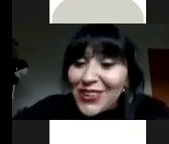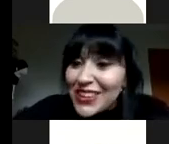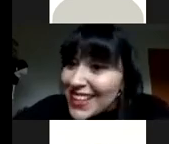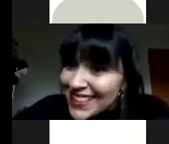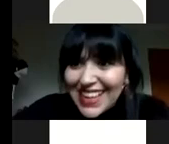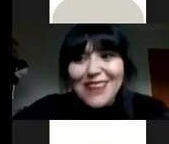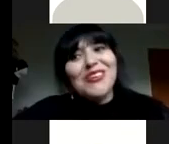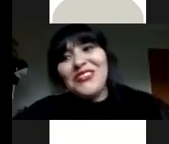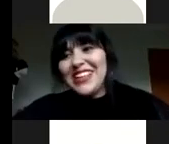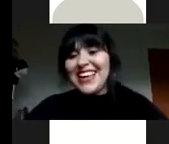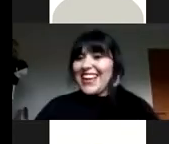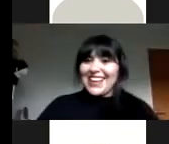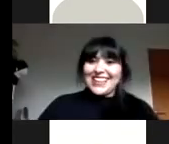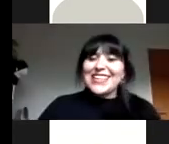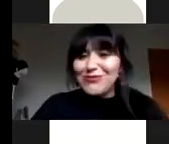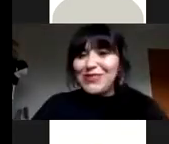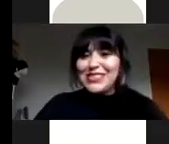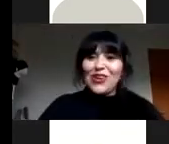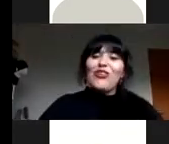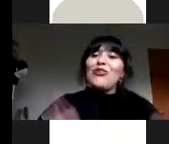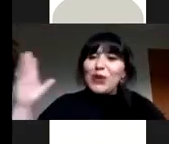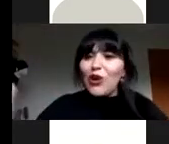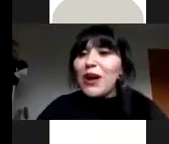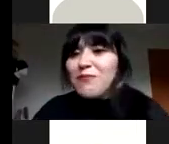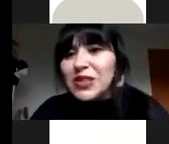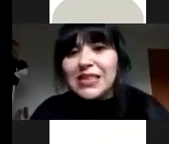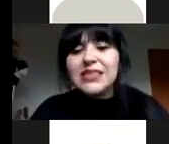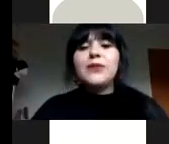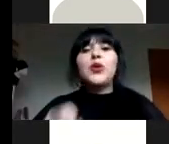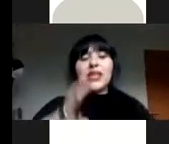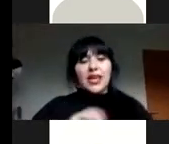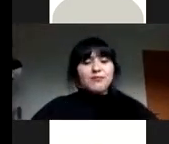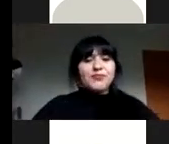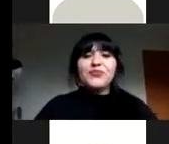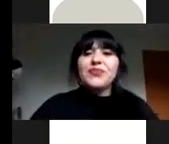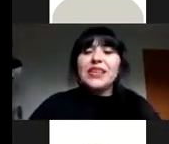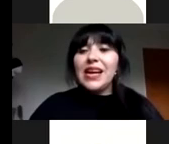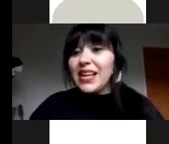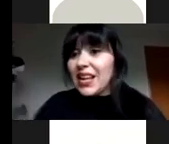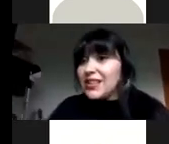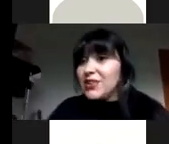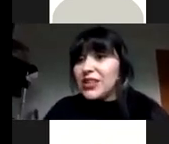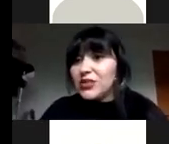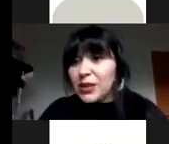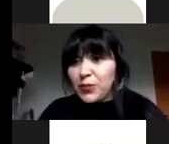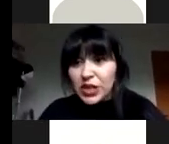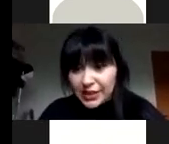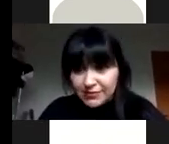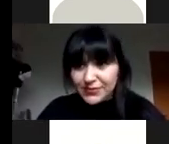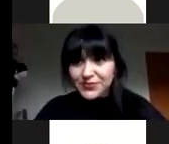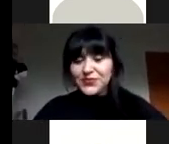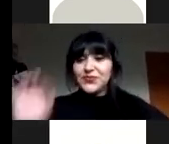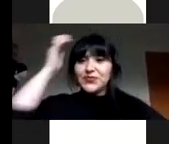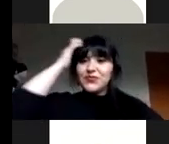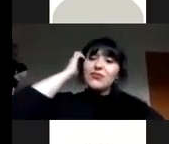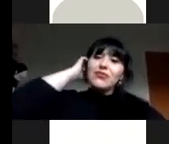Respuesta correcta, muy bien, es un mito. Pero lo más importante, ¿por qué? ¿Hay alguien que nos quiere contar por qué?